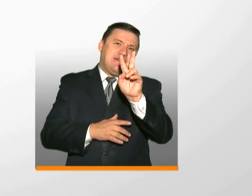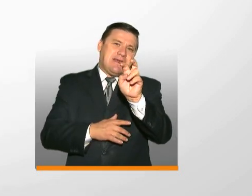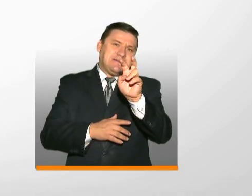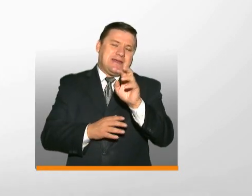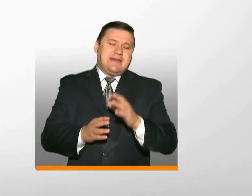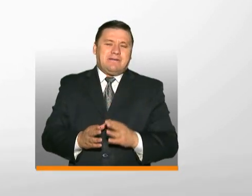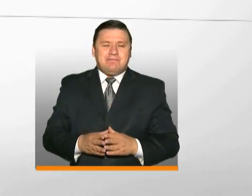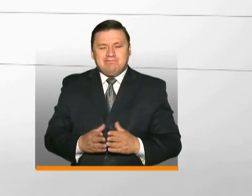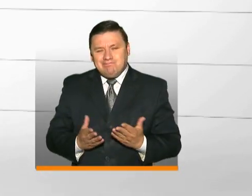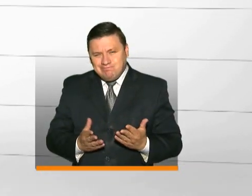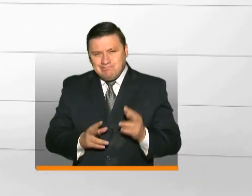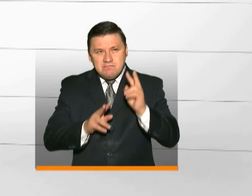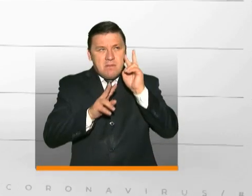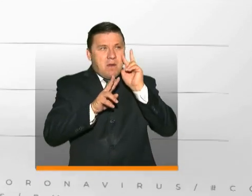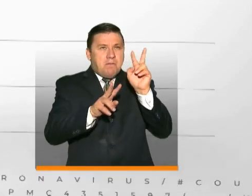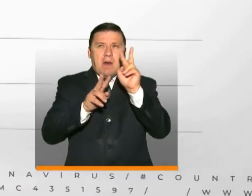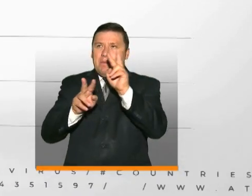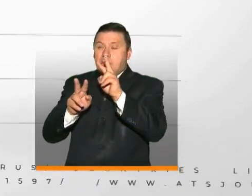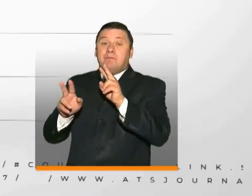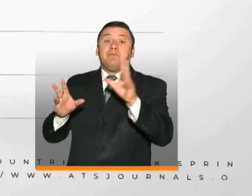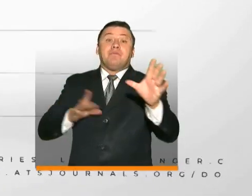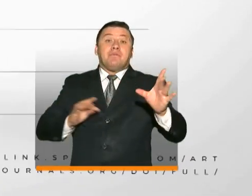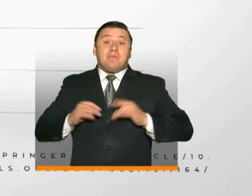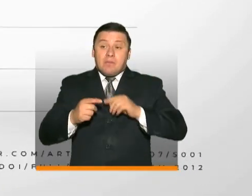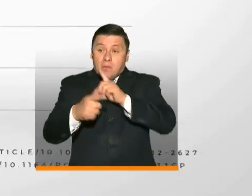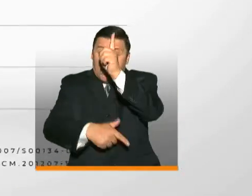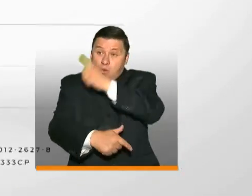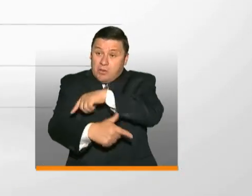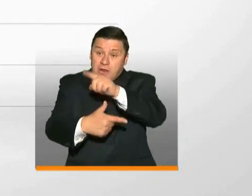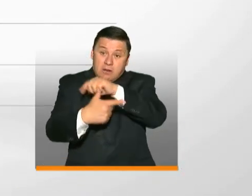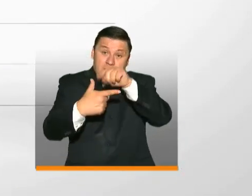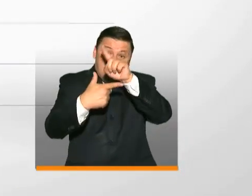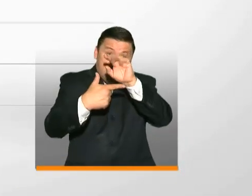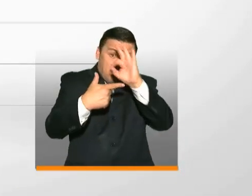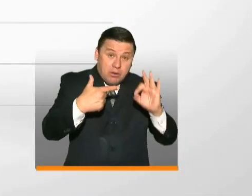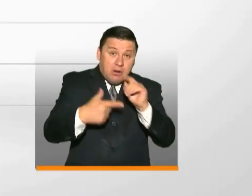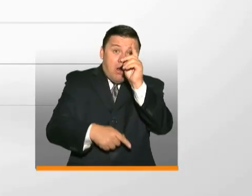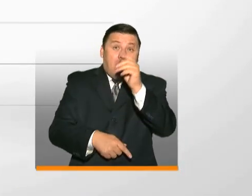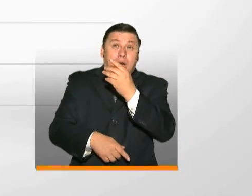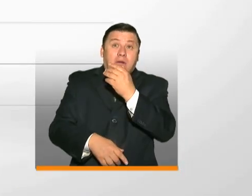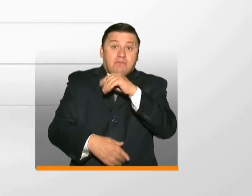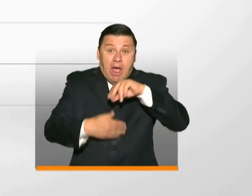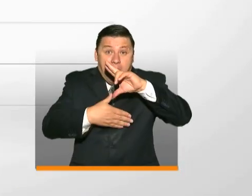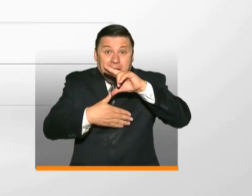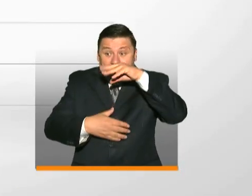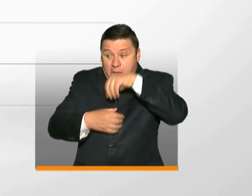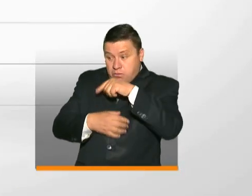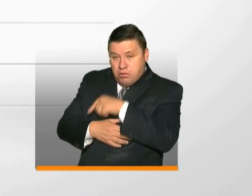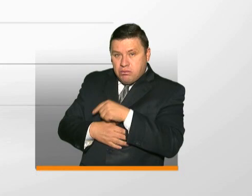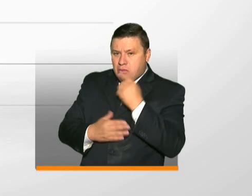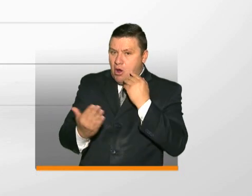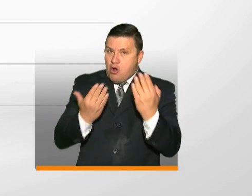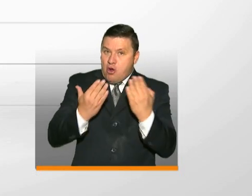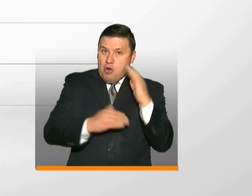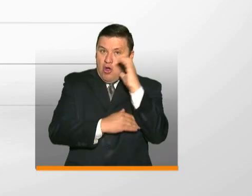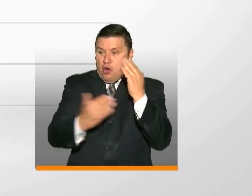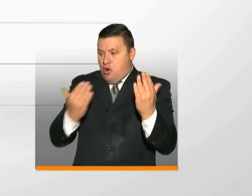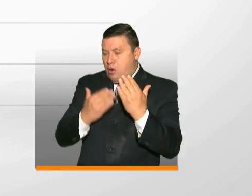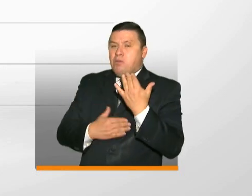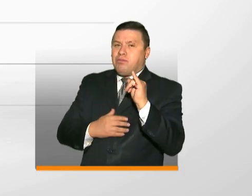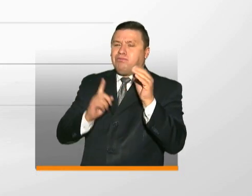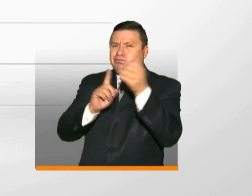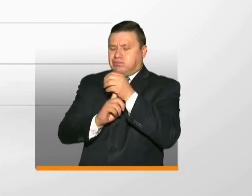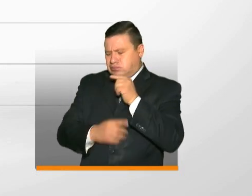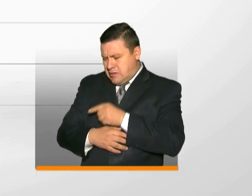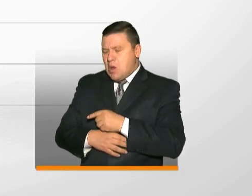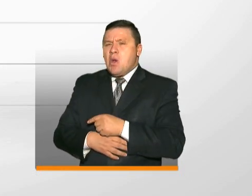5.537. Cuando miramos el número de contagios por millón en América Latina, comparándonos con algunos países, nos damos